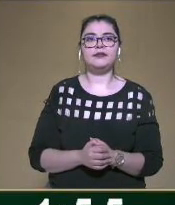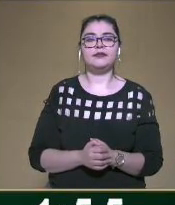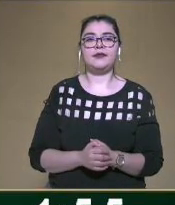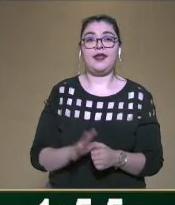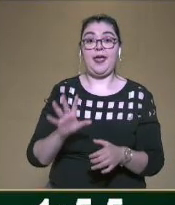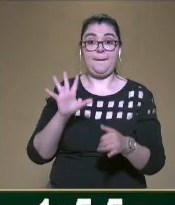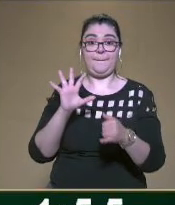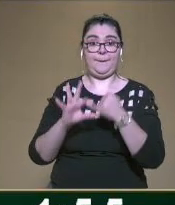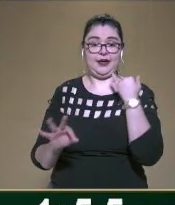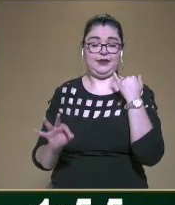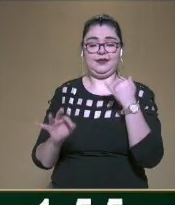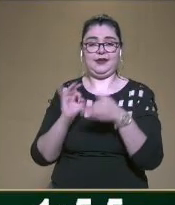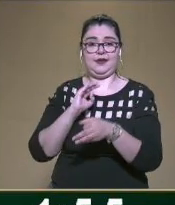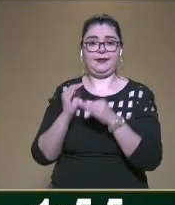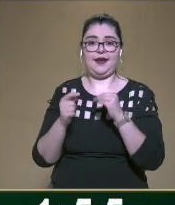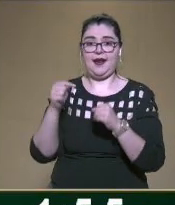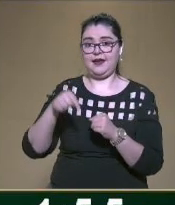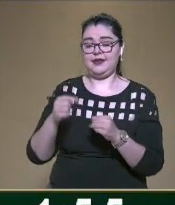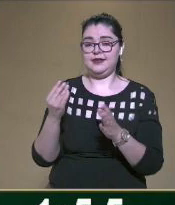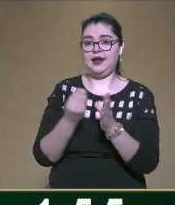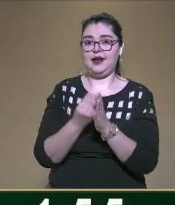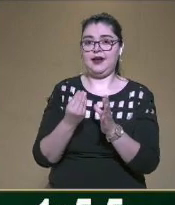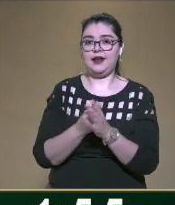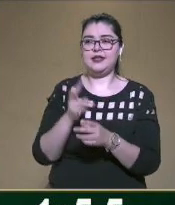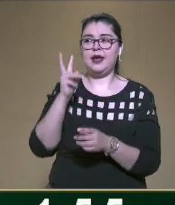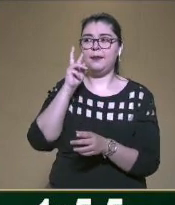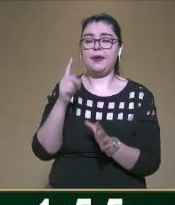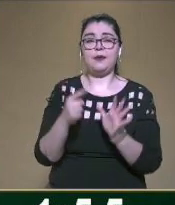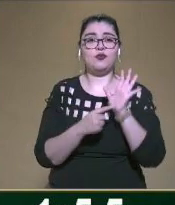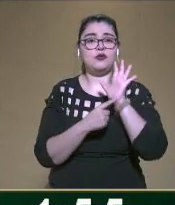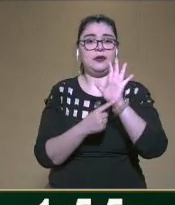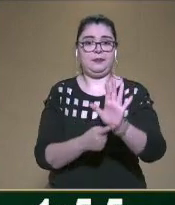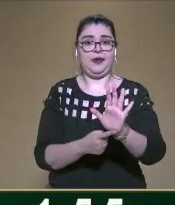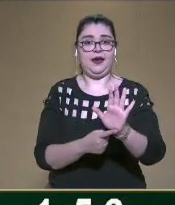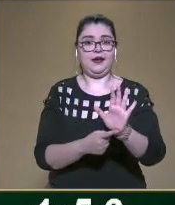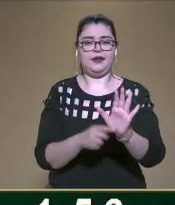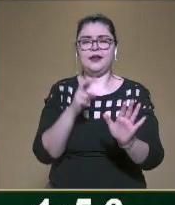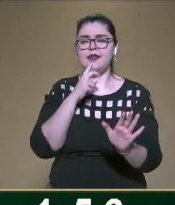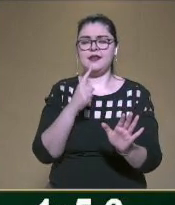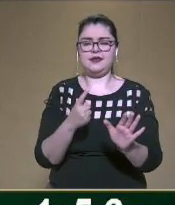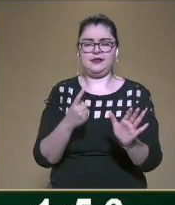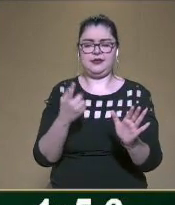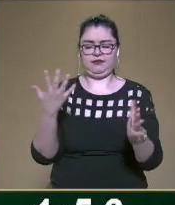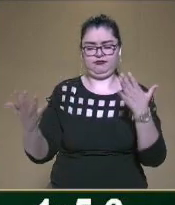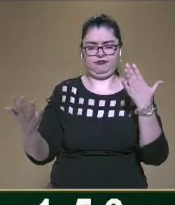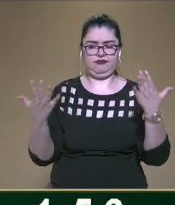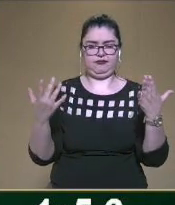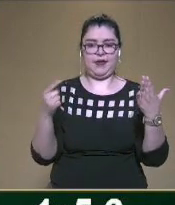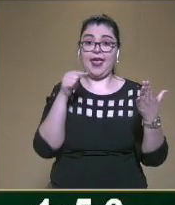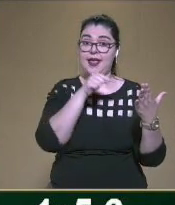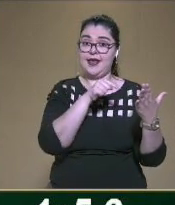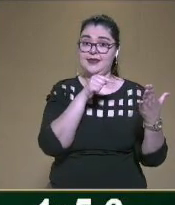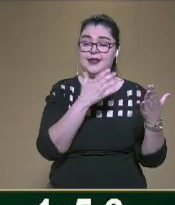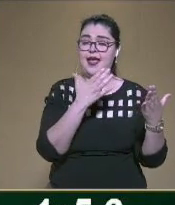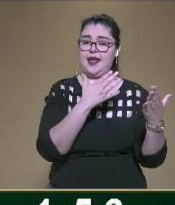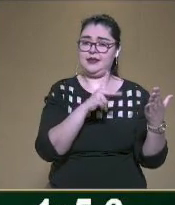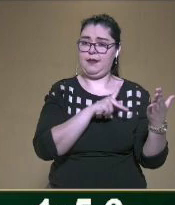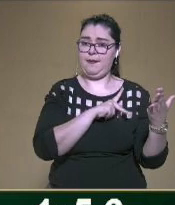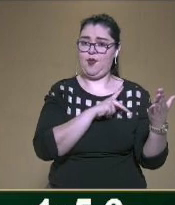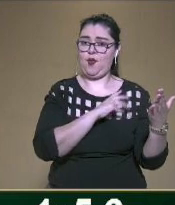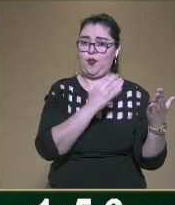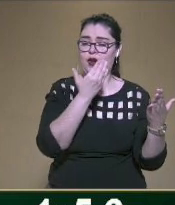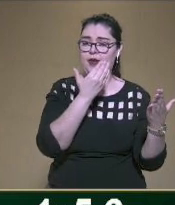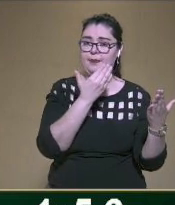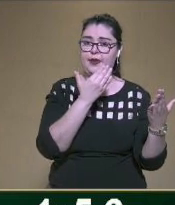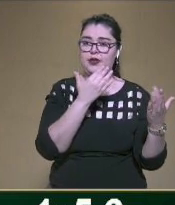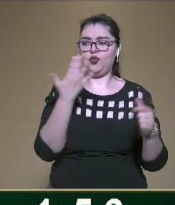esta clase, te dejamos esta imagen donde te señala principalmente los autótrofos que fabrican su propio alimento, como por ejemplo